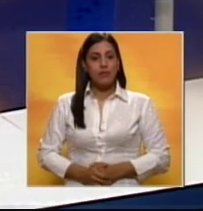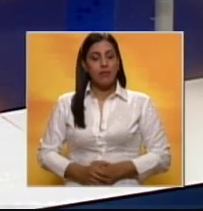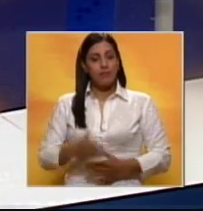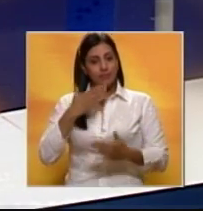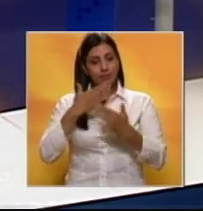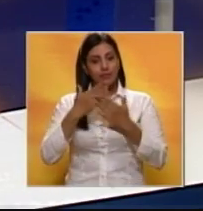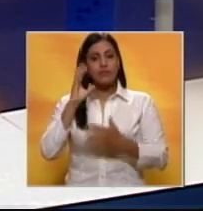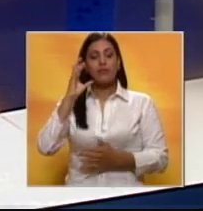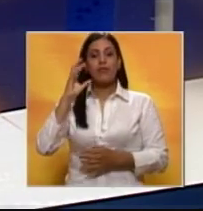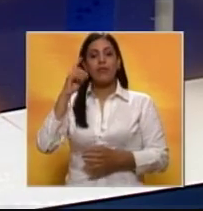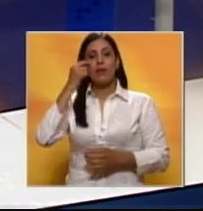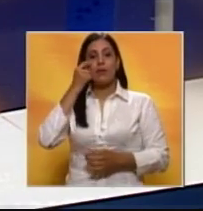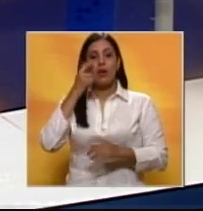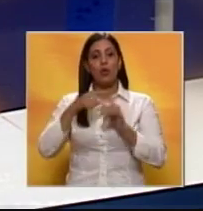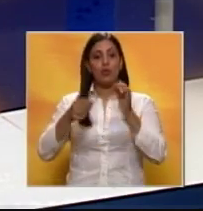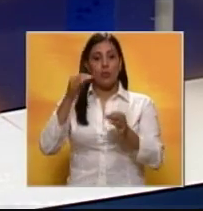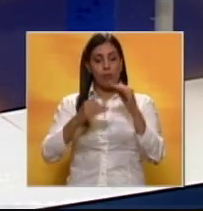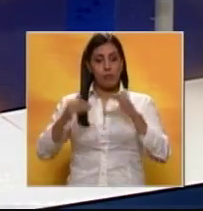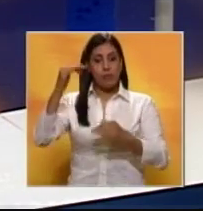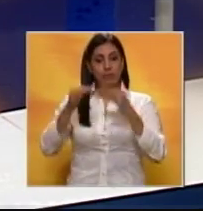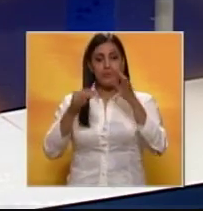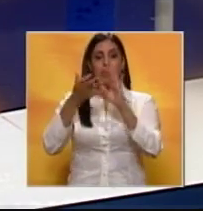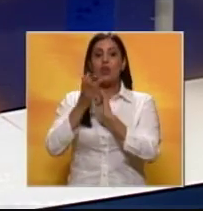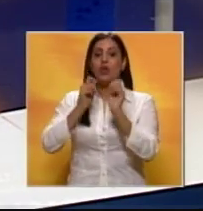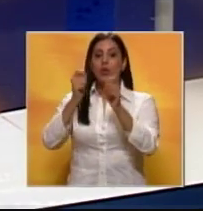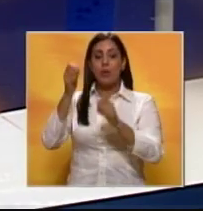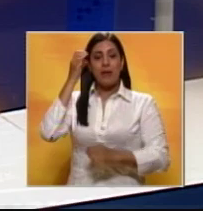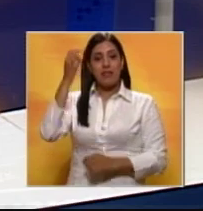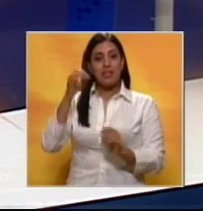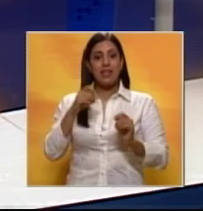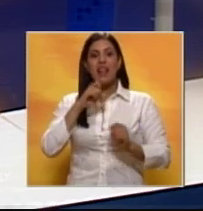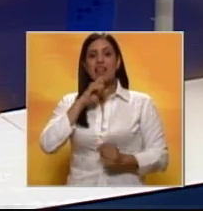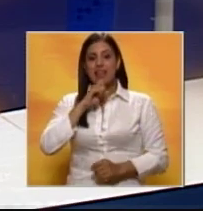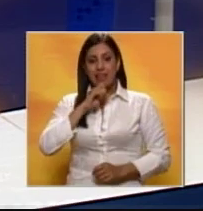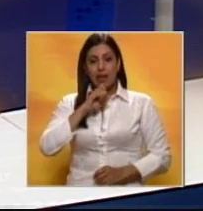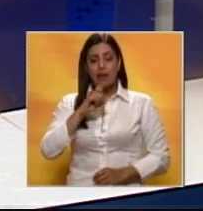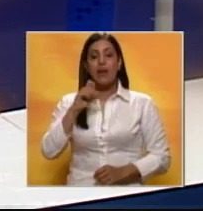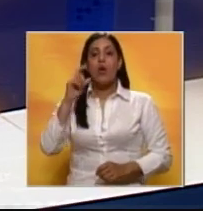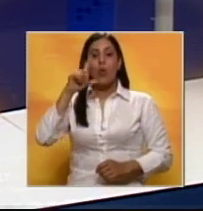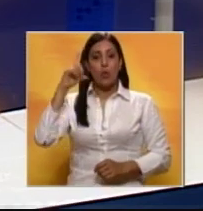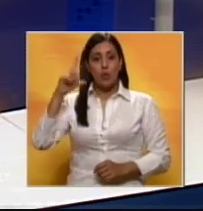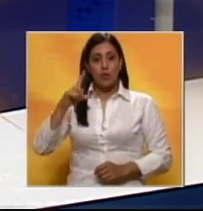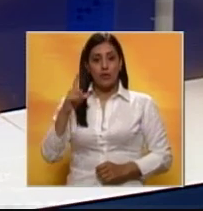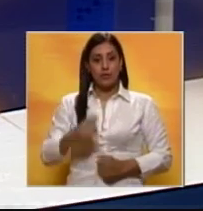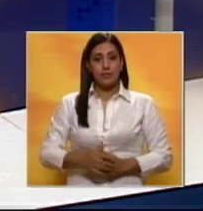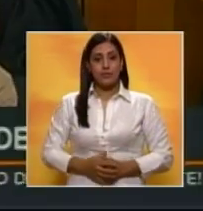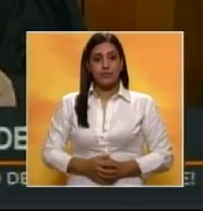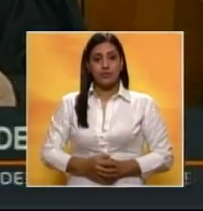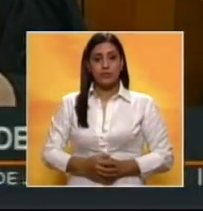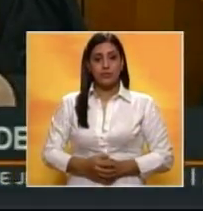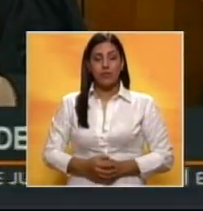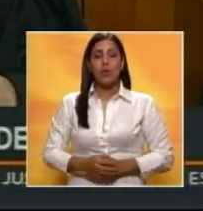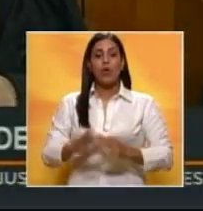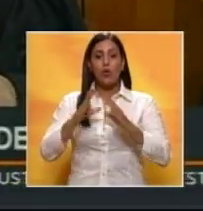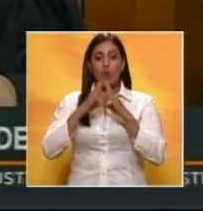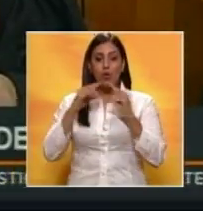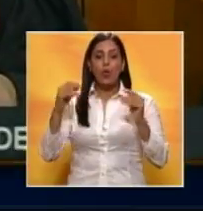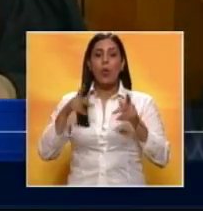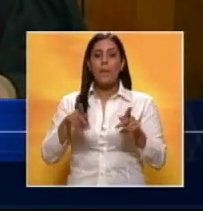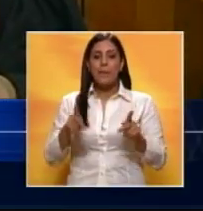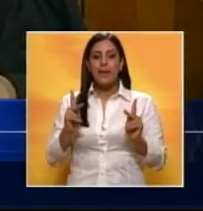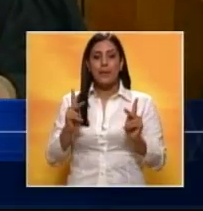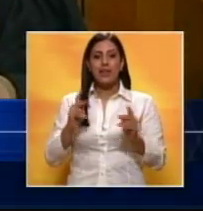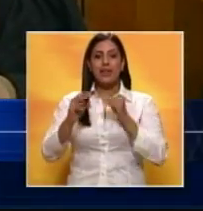Gracias, Maoli. El Tribunal Supremo de Justicia inició el antejuicio de mérito a la Fiscal General de la República, Luisa Ortega Díaz. Todo esto nos